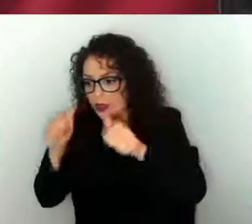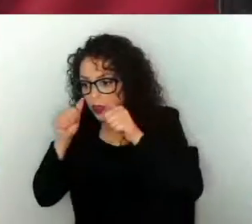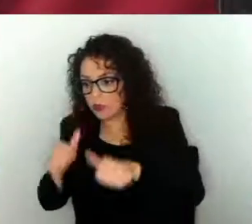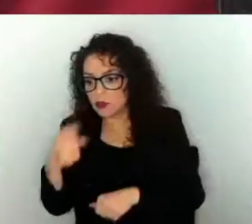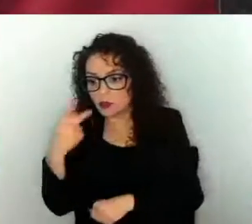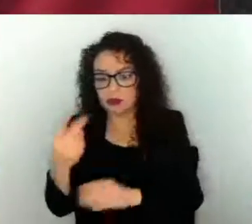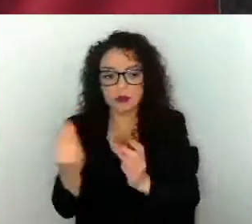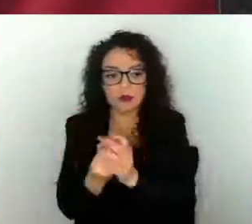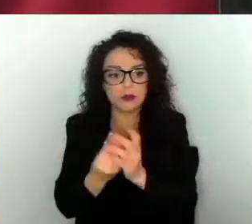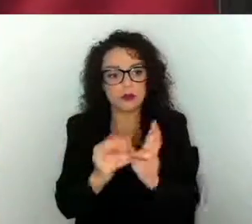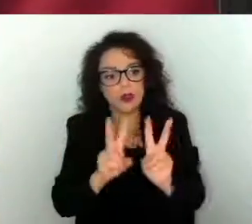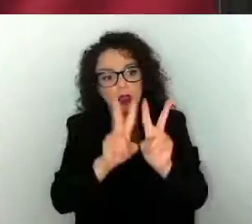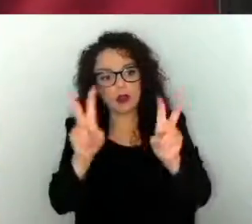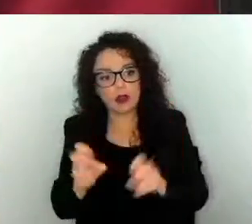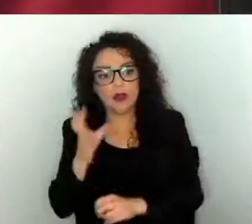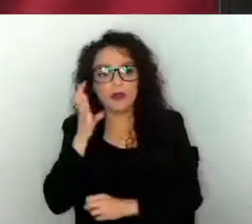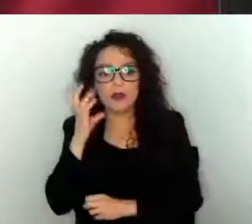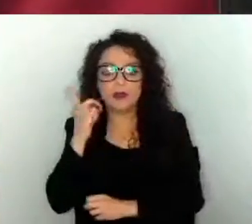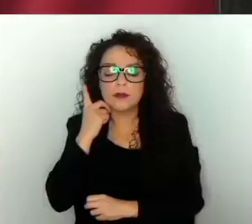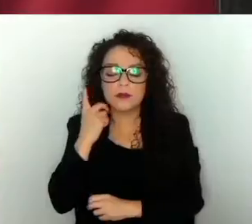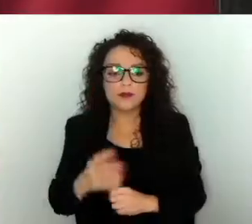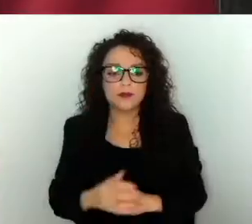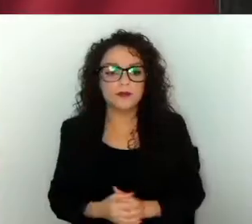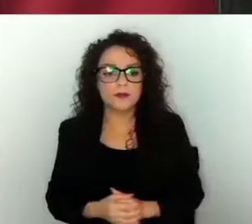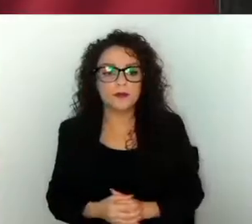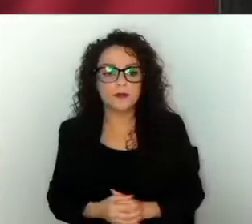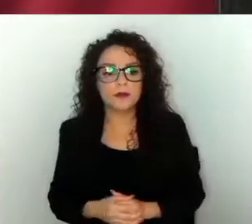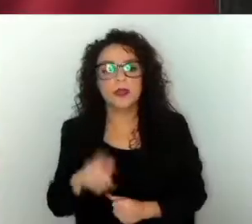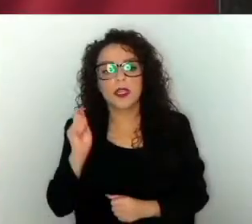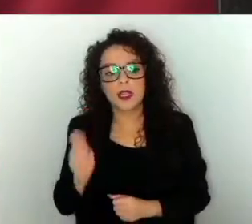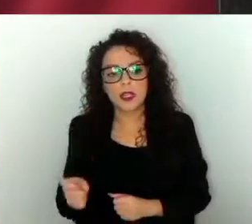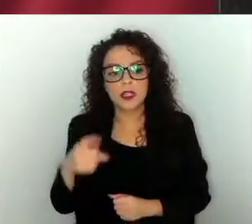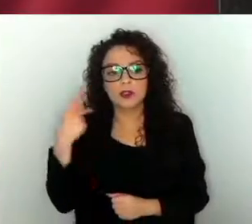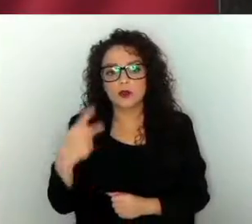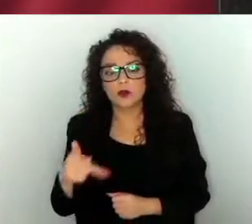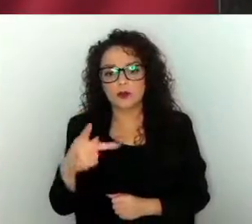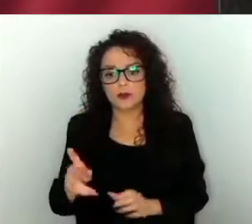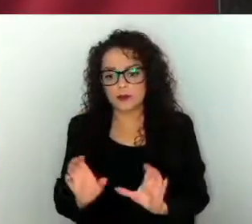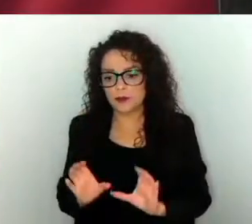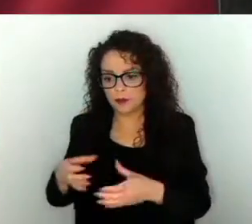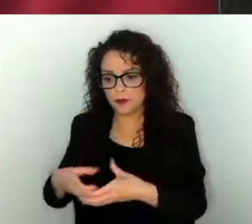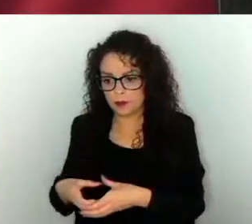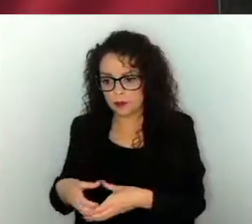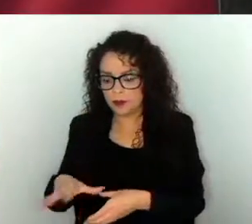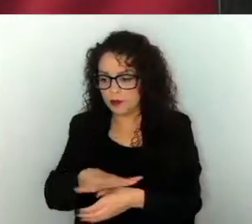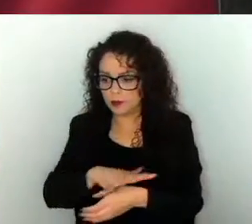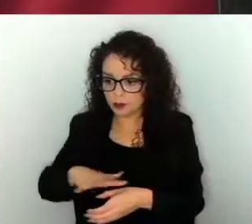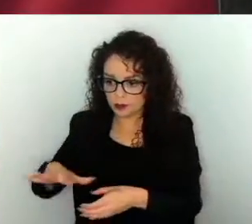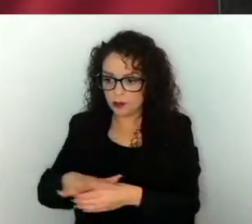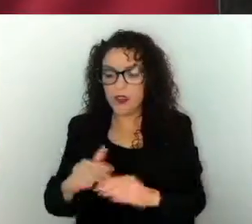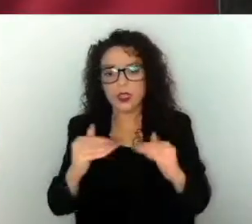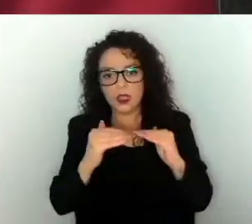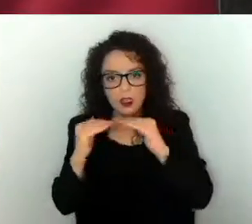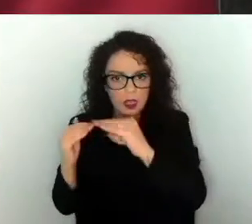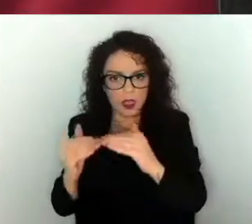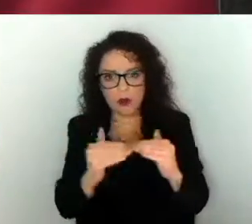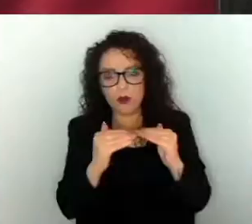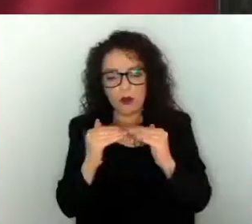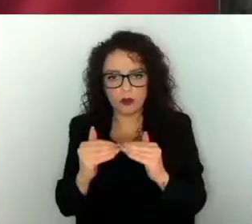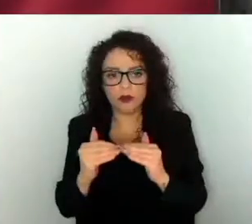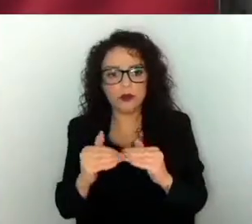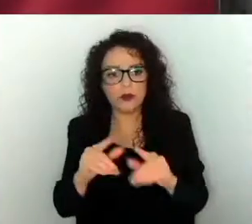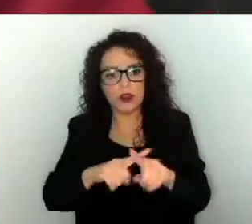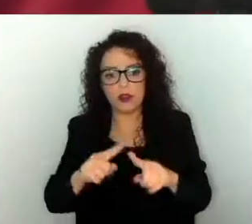legislatura. En consecuencia, se trata de un órgano colegiado plural y democrático en el que tienen cabida todos los